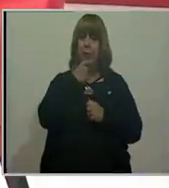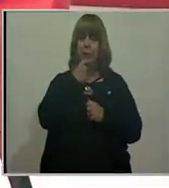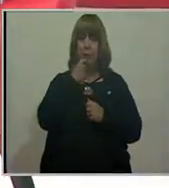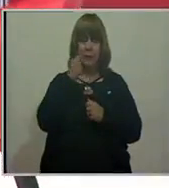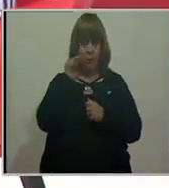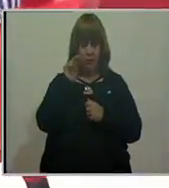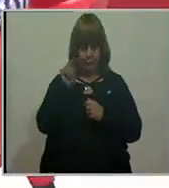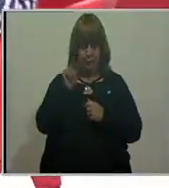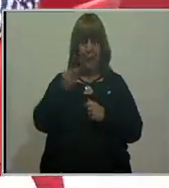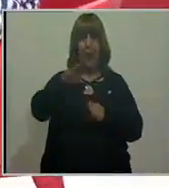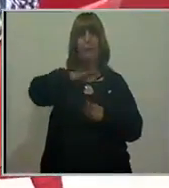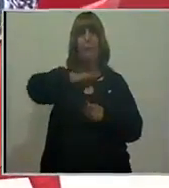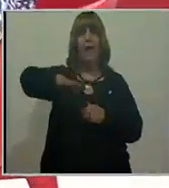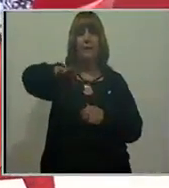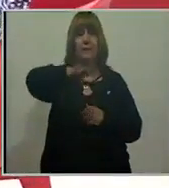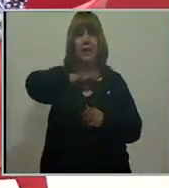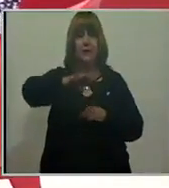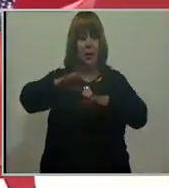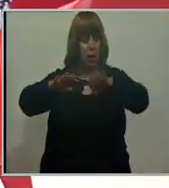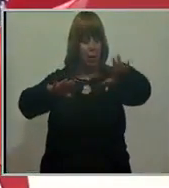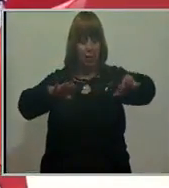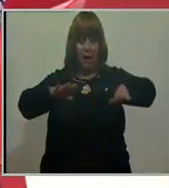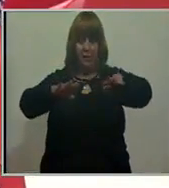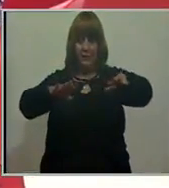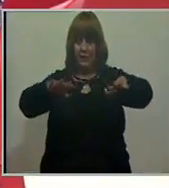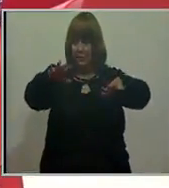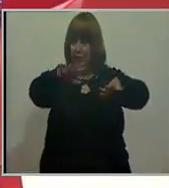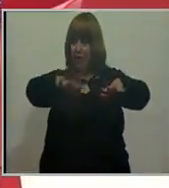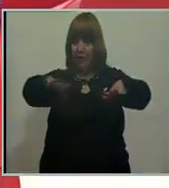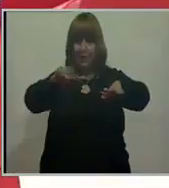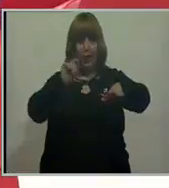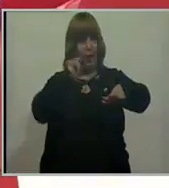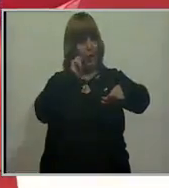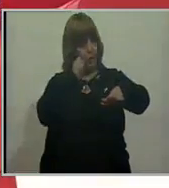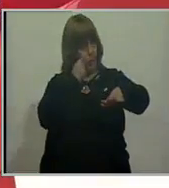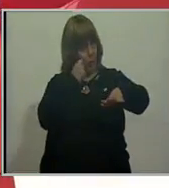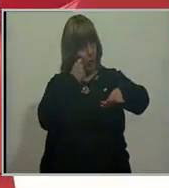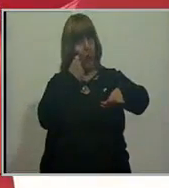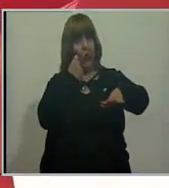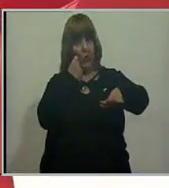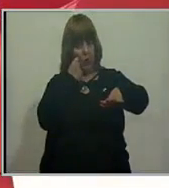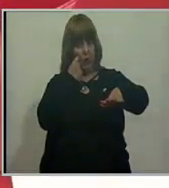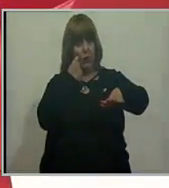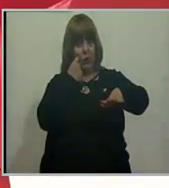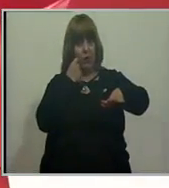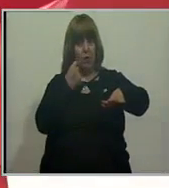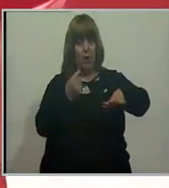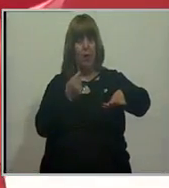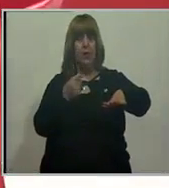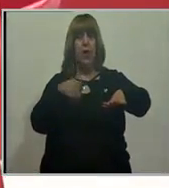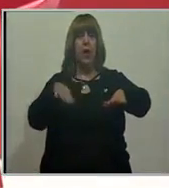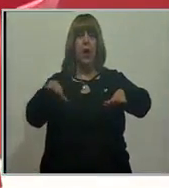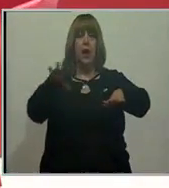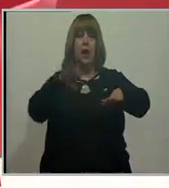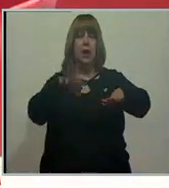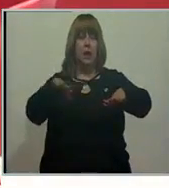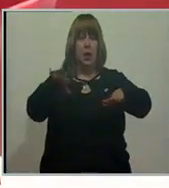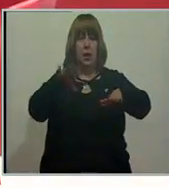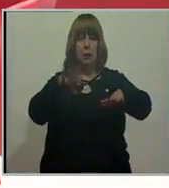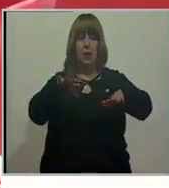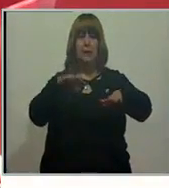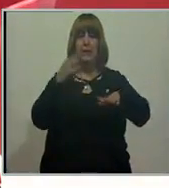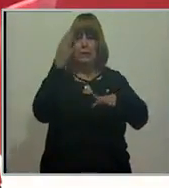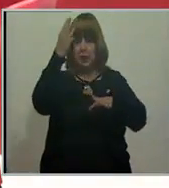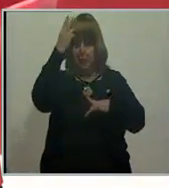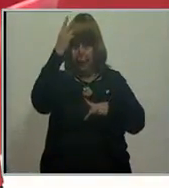en el centro de la capital. Uh-huh. Hermosas. Están muy bonitas. Muy bonitas. Y otras, muchísimas otras. La España. Muchísimas otras que destruida. Se van a refaccionar. Ya